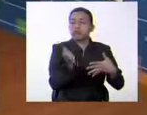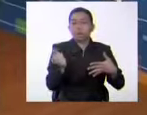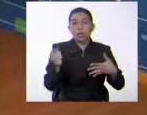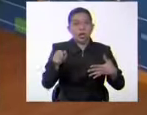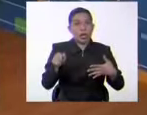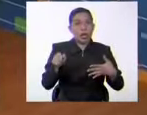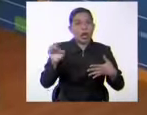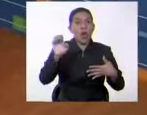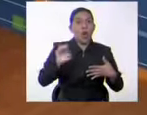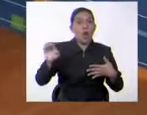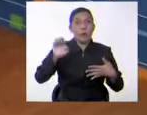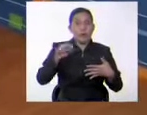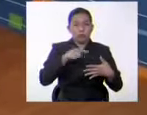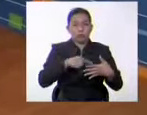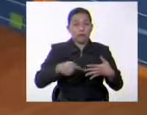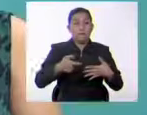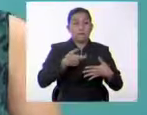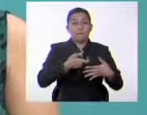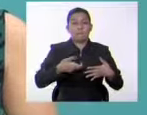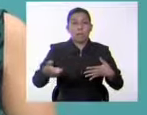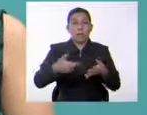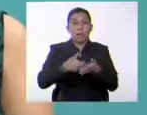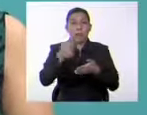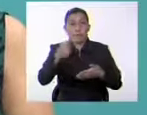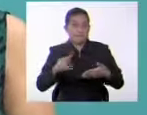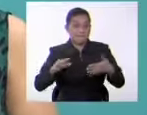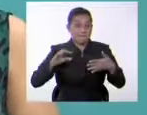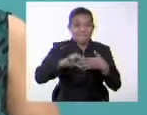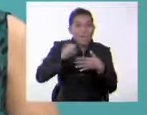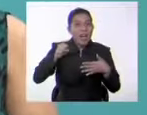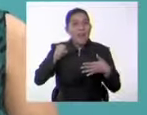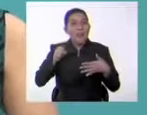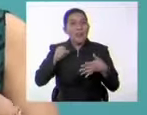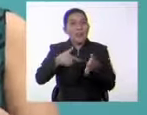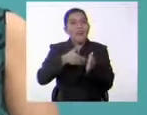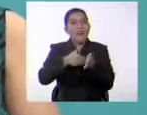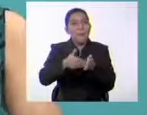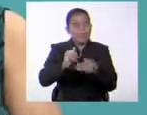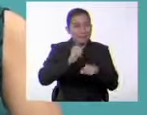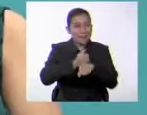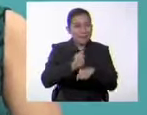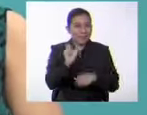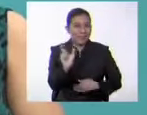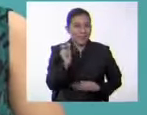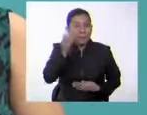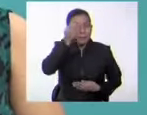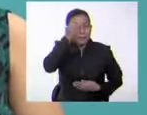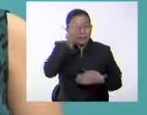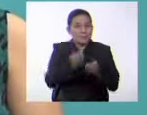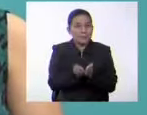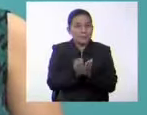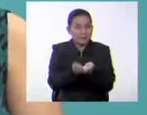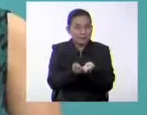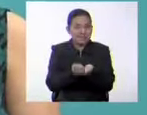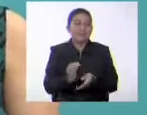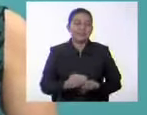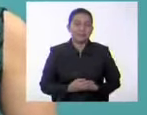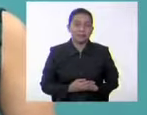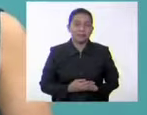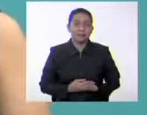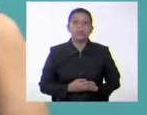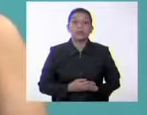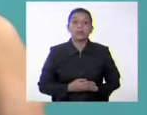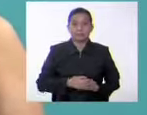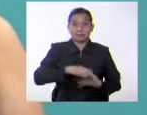pleito, ¿verdad?, de la piratería. Además, hay que decir que en América hubieron varios